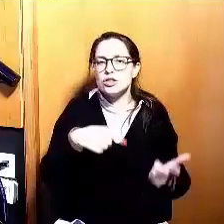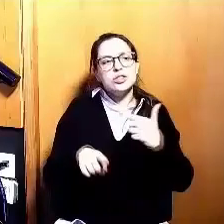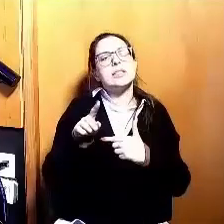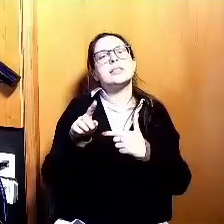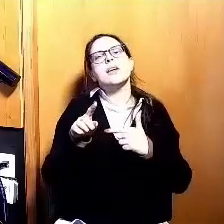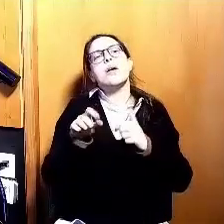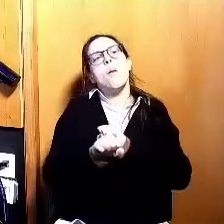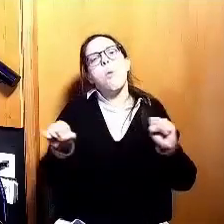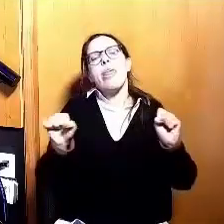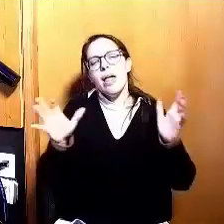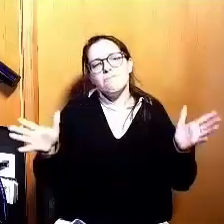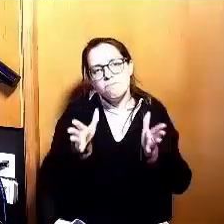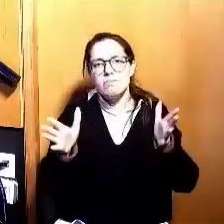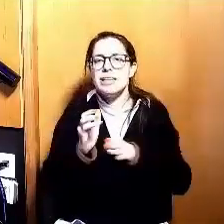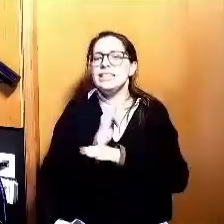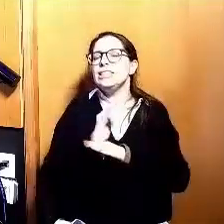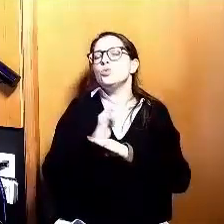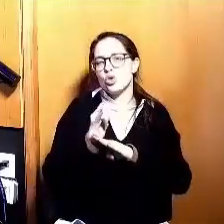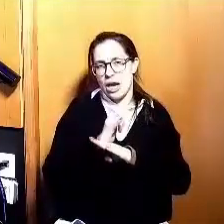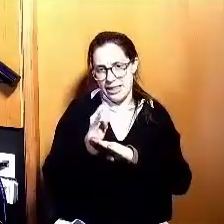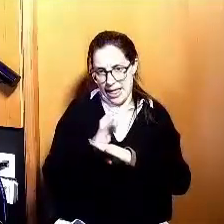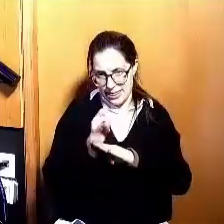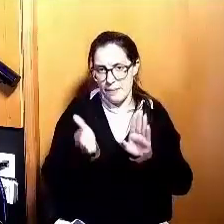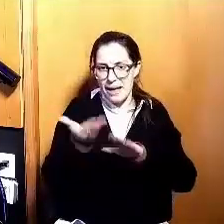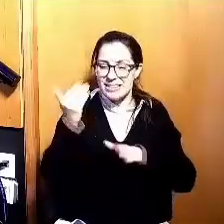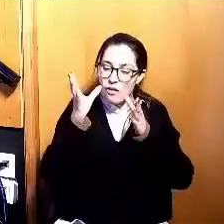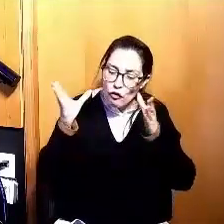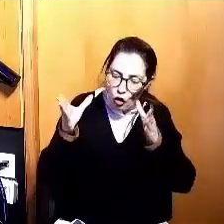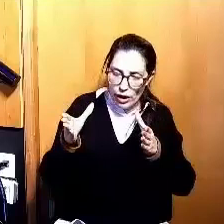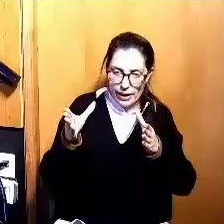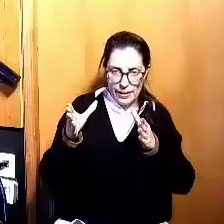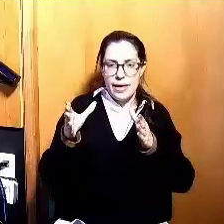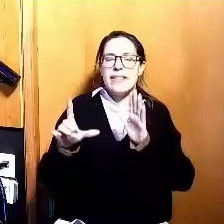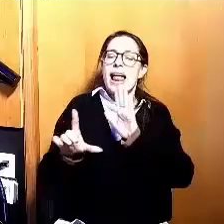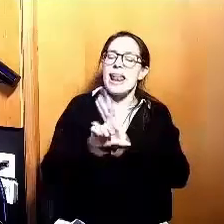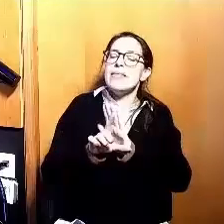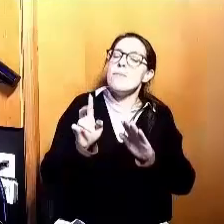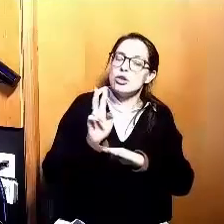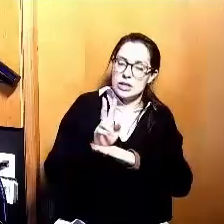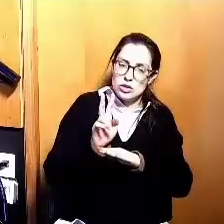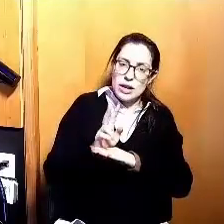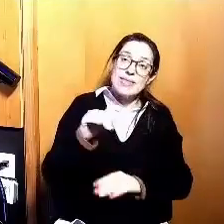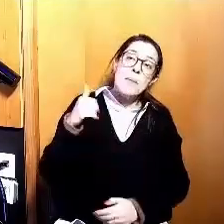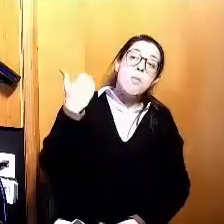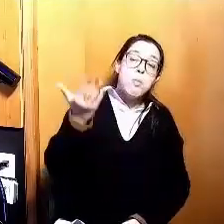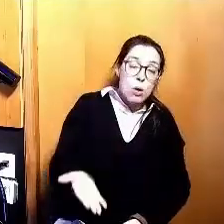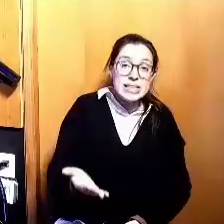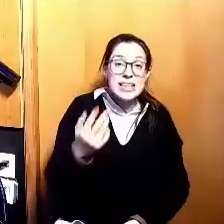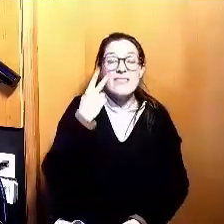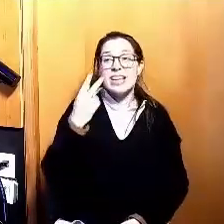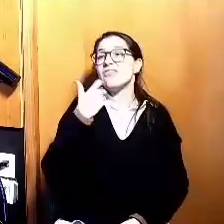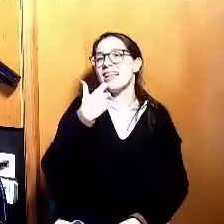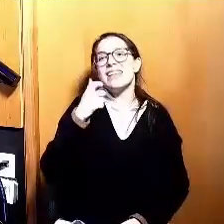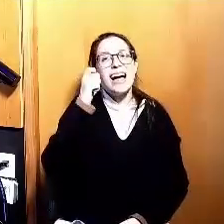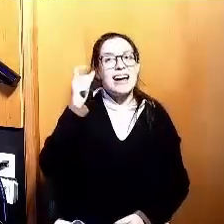poder crear institucionalidad alrededor de la implementación y el enforcement de la ley de protección de datos personales. Luego se ha visto que no hay capacitación,